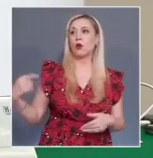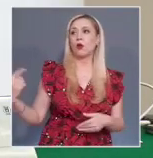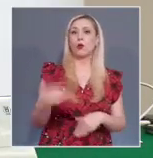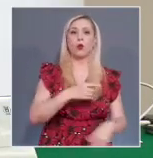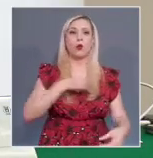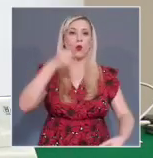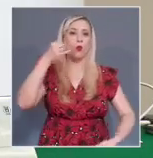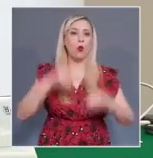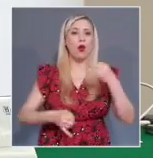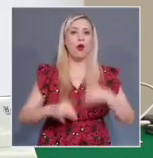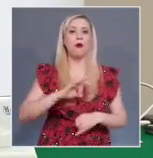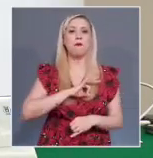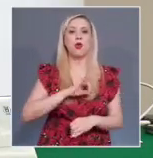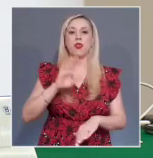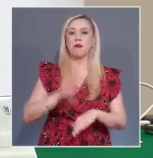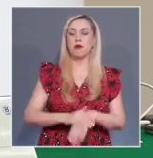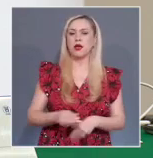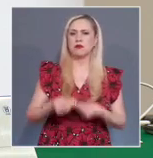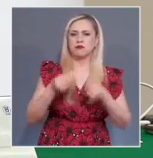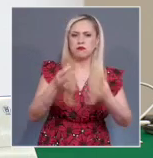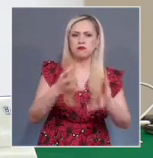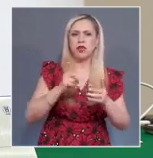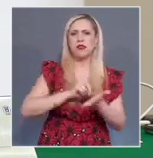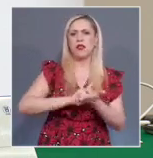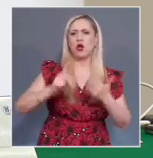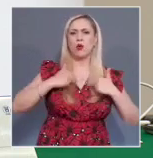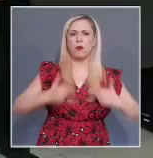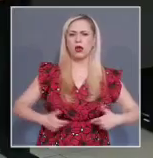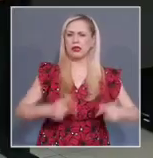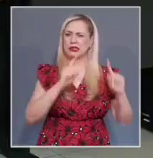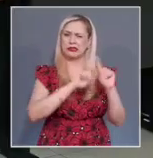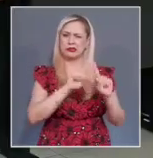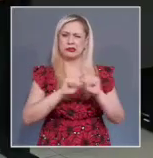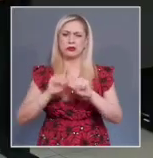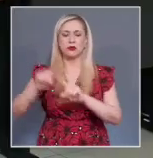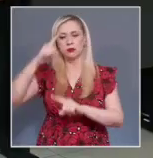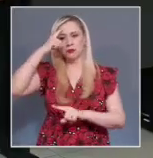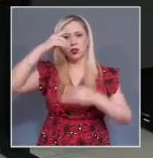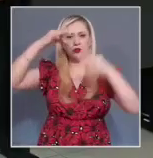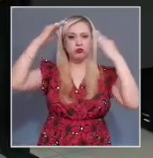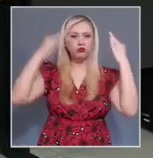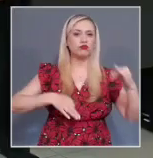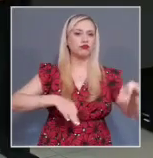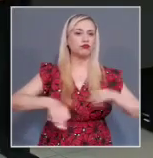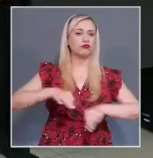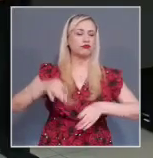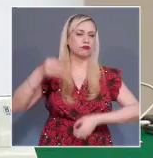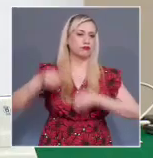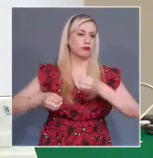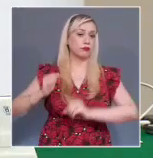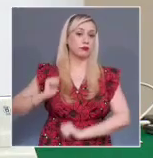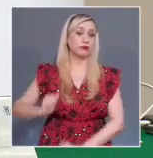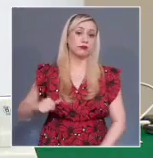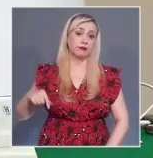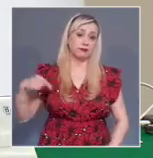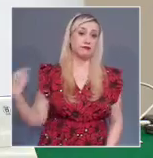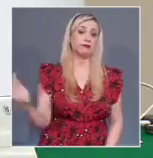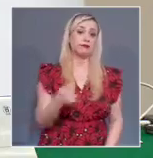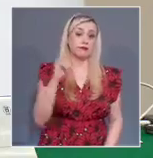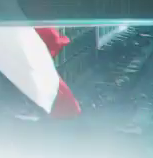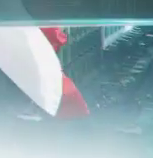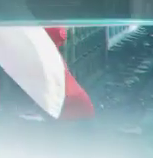derechos humanos, pues su labor implica materializar la justicia. Para el canal del Poder Judicial de la Federación, Laura